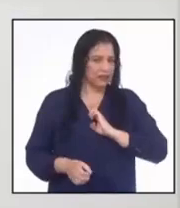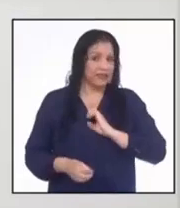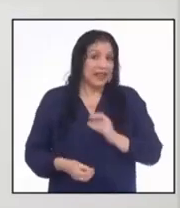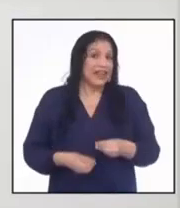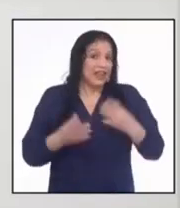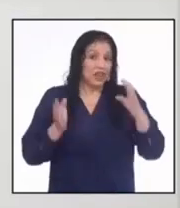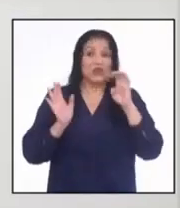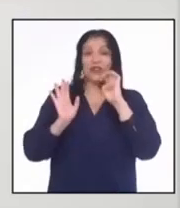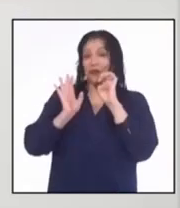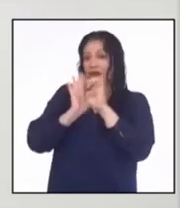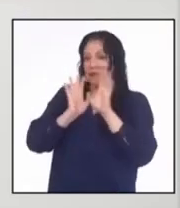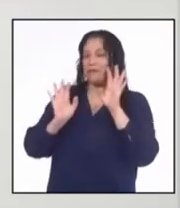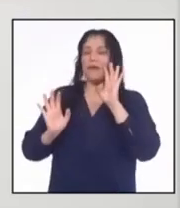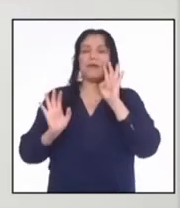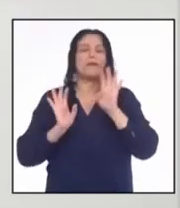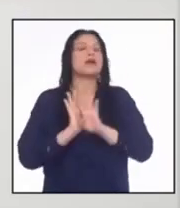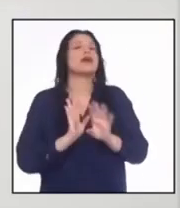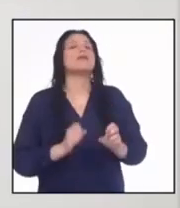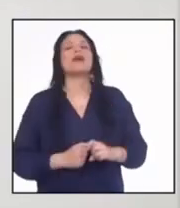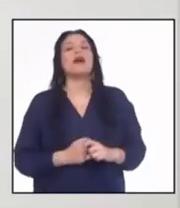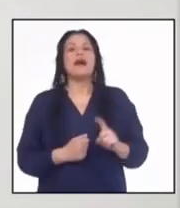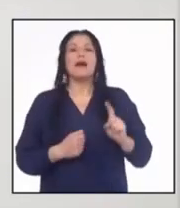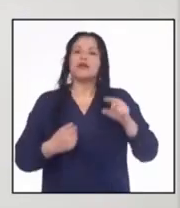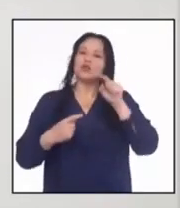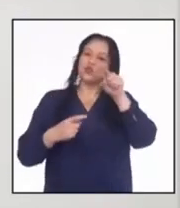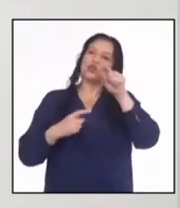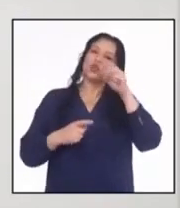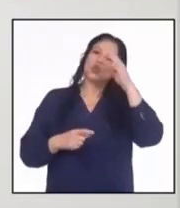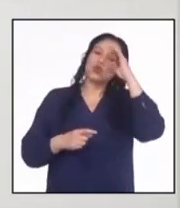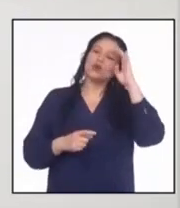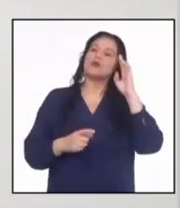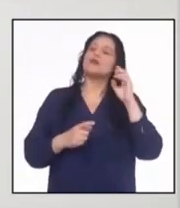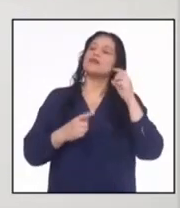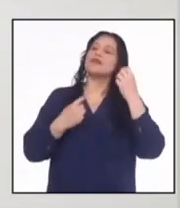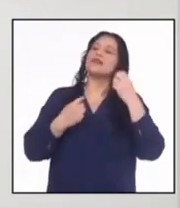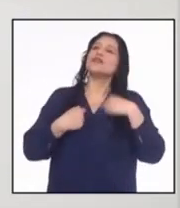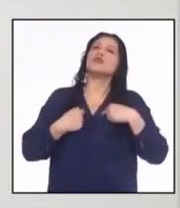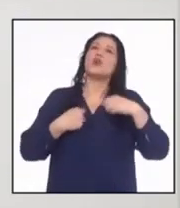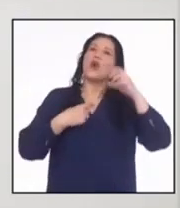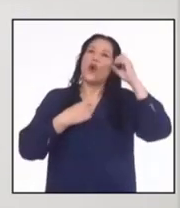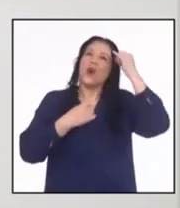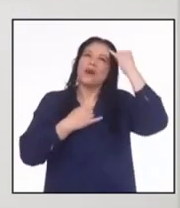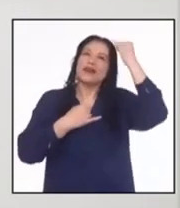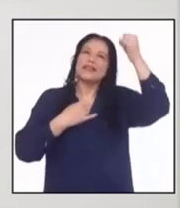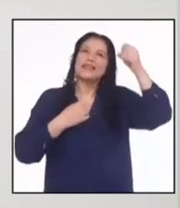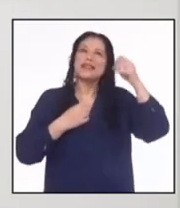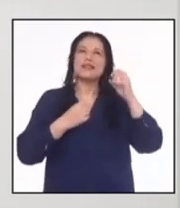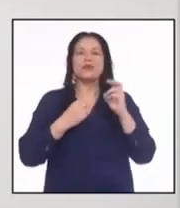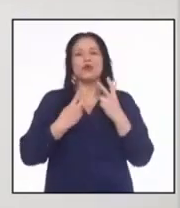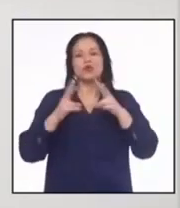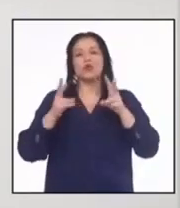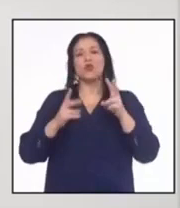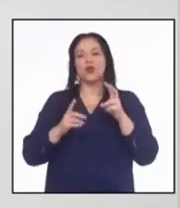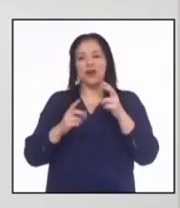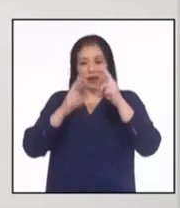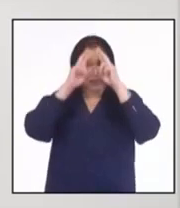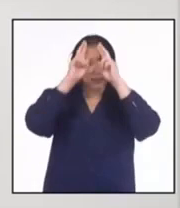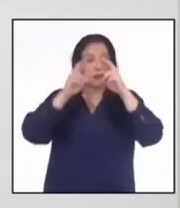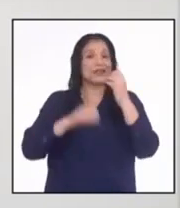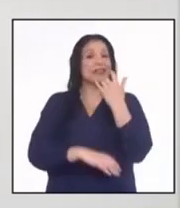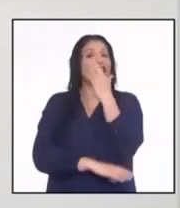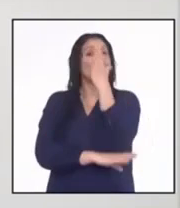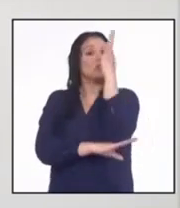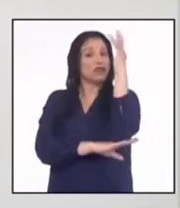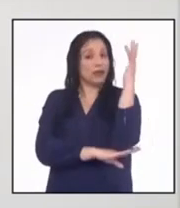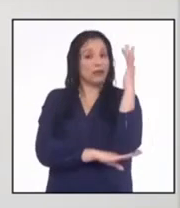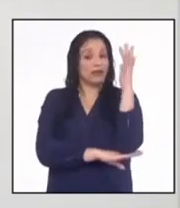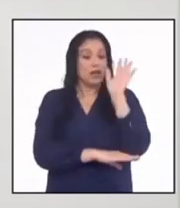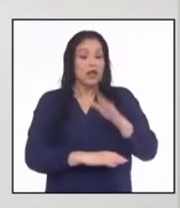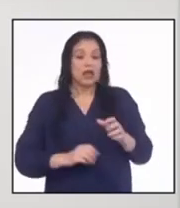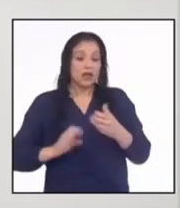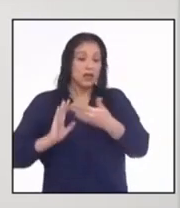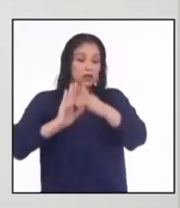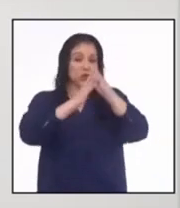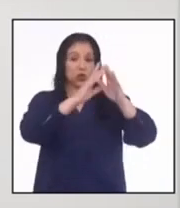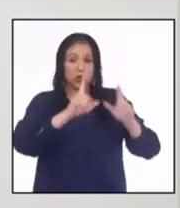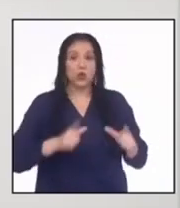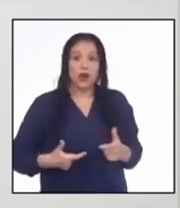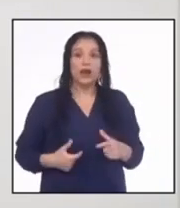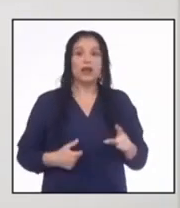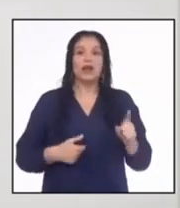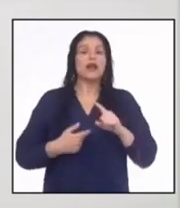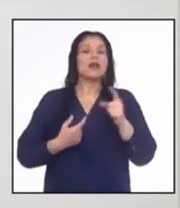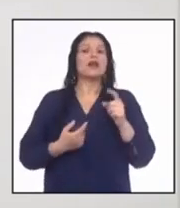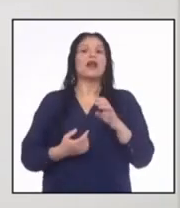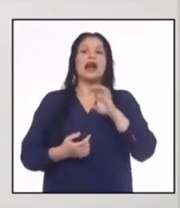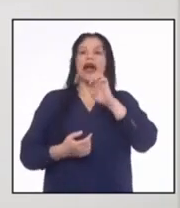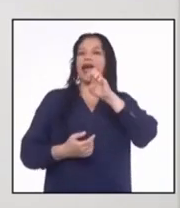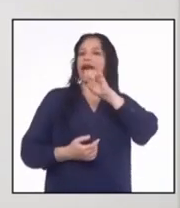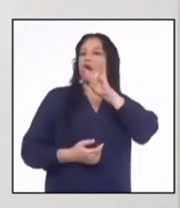ejemplo? Imaginemos que tu cosmovisión respeta a la naturaleza y los árboles. En tu localidad crecen eucaliptos que no están